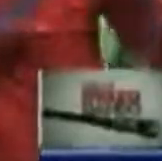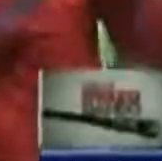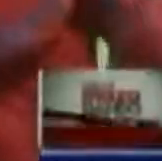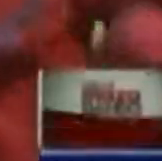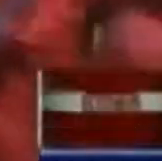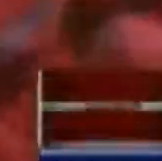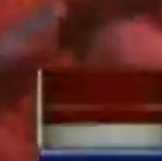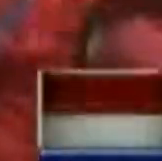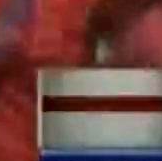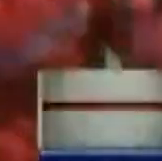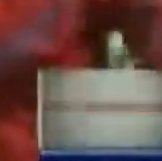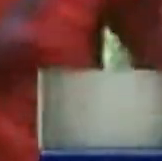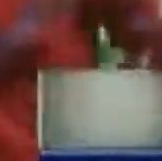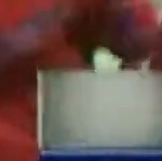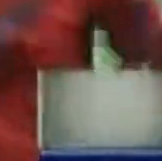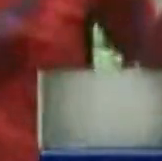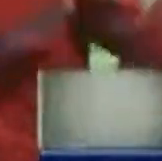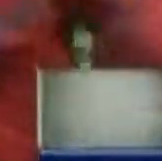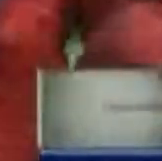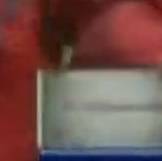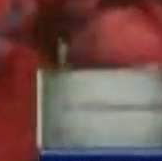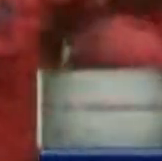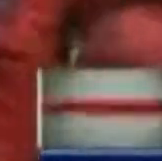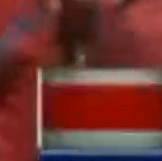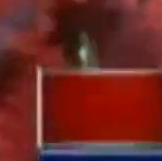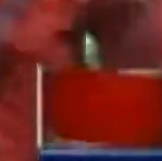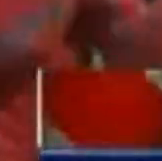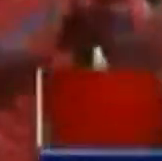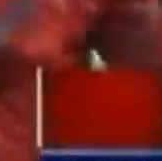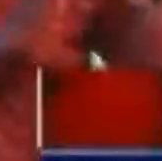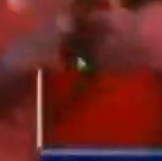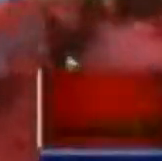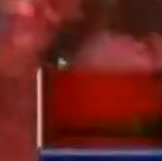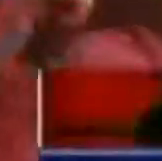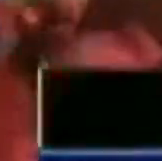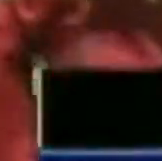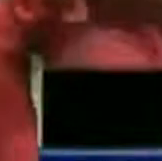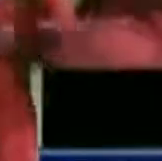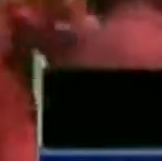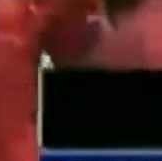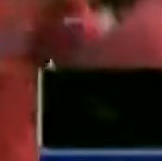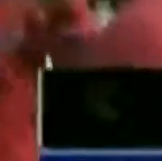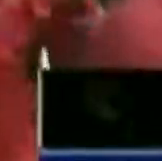primero y ahora travesía